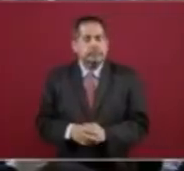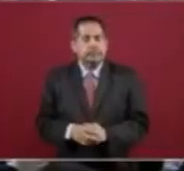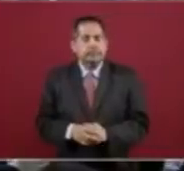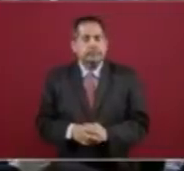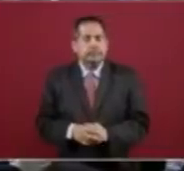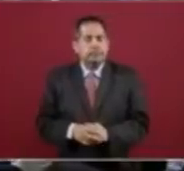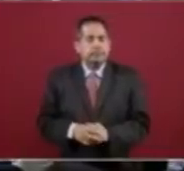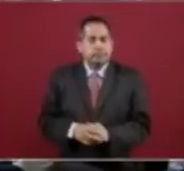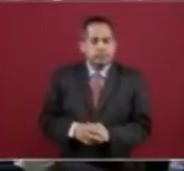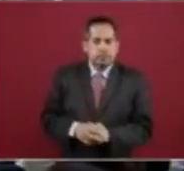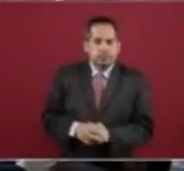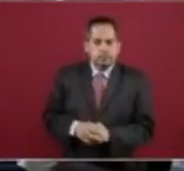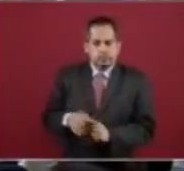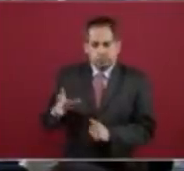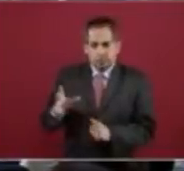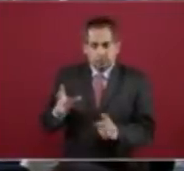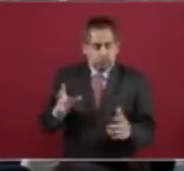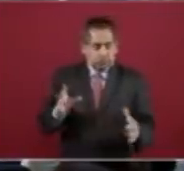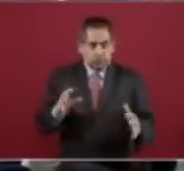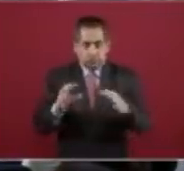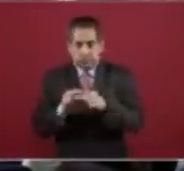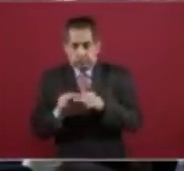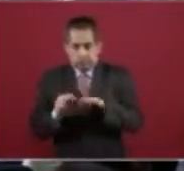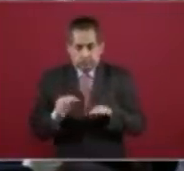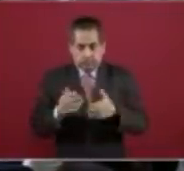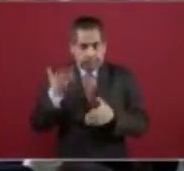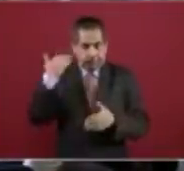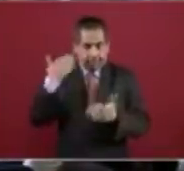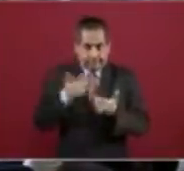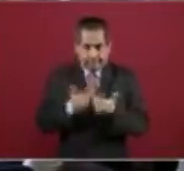esa parte que se integra, que